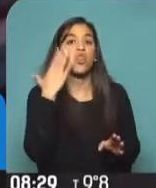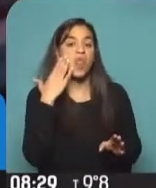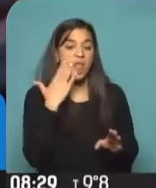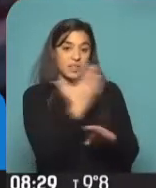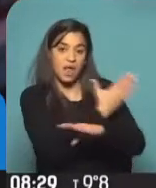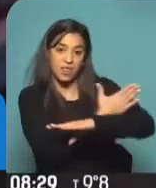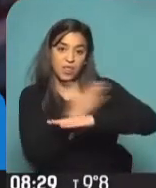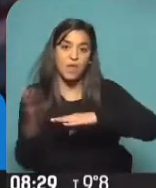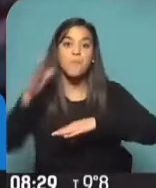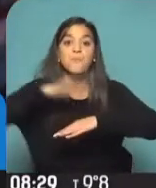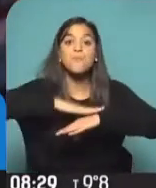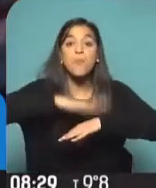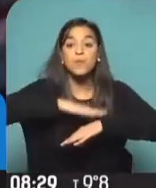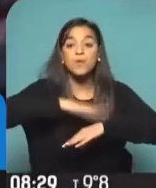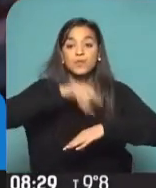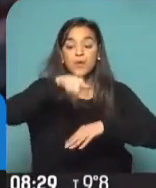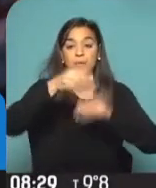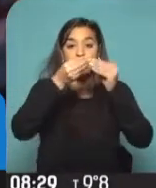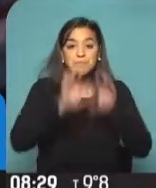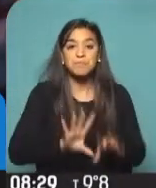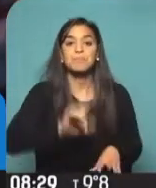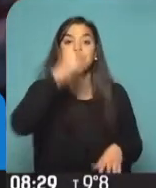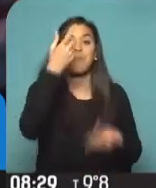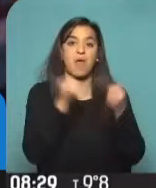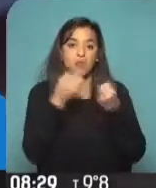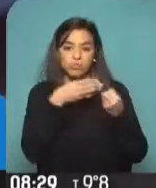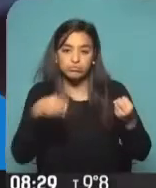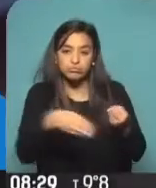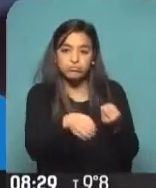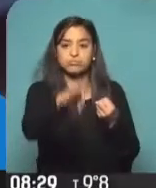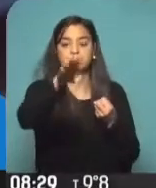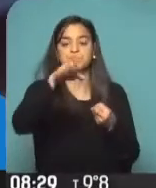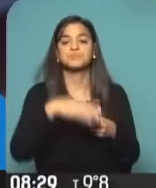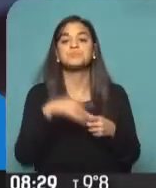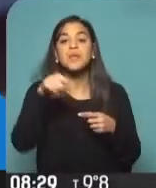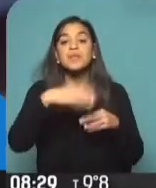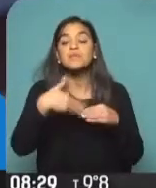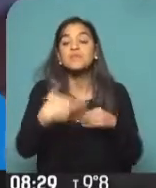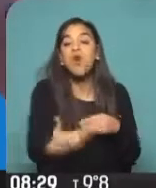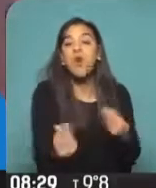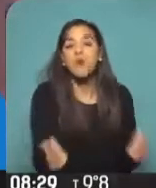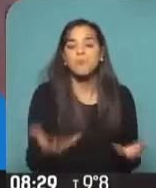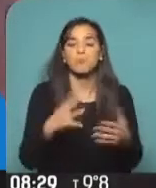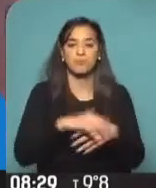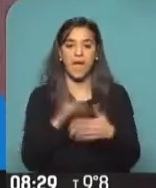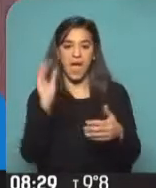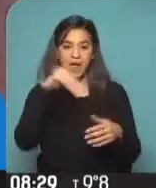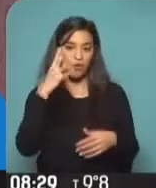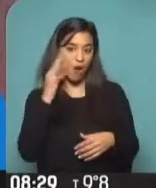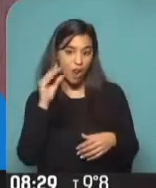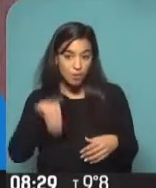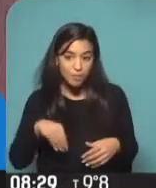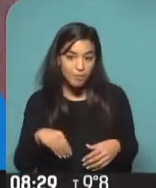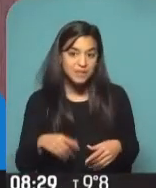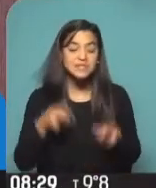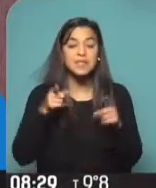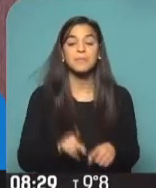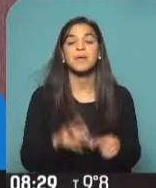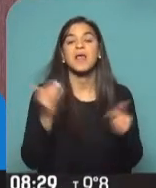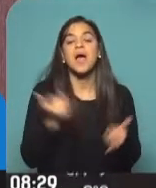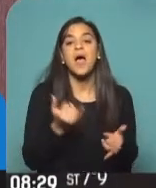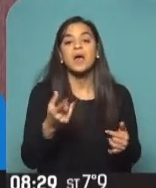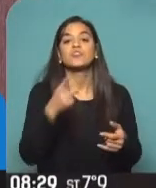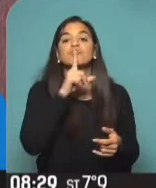es el momento que parte el primer auto bueno y a partir de ahí como continúan bueno verte agregó una cosa más también va a haber uno de